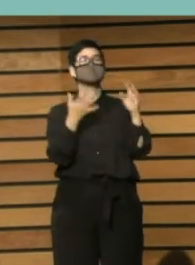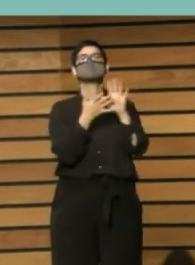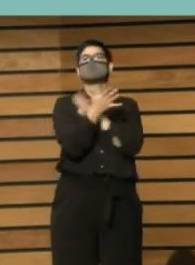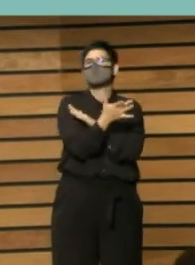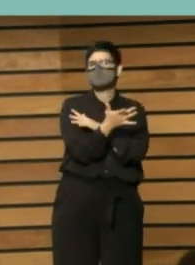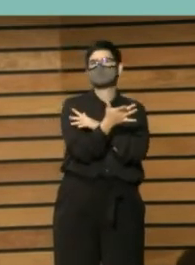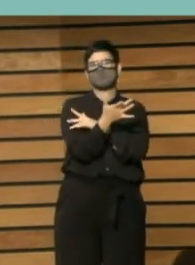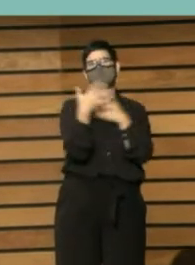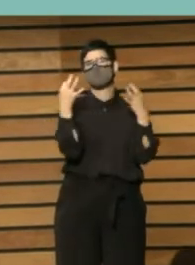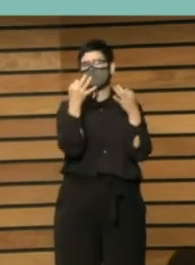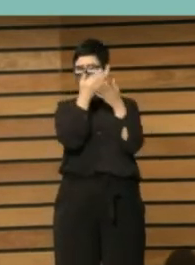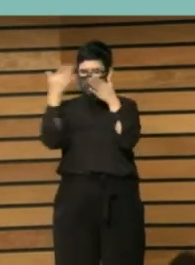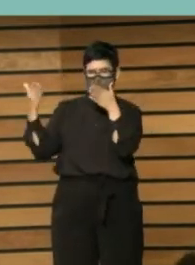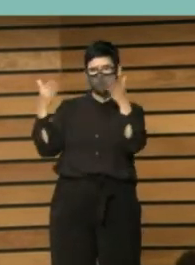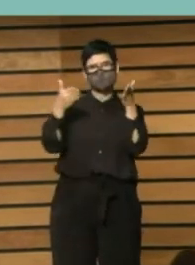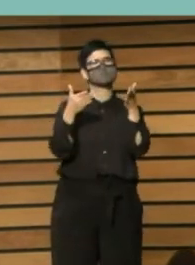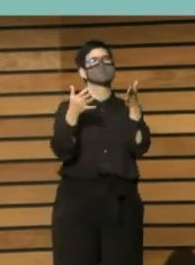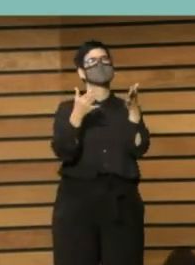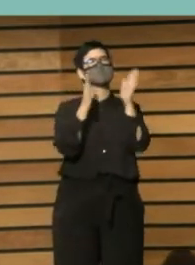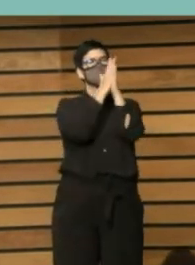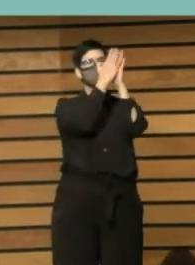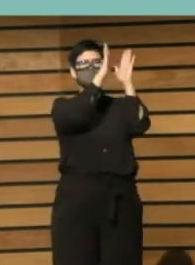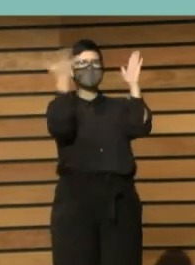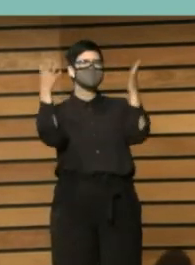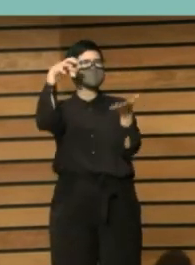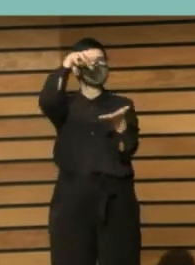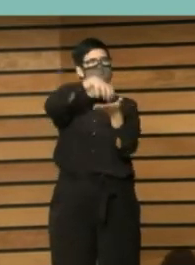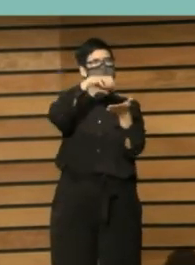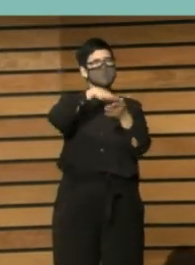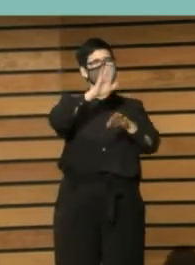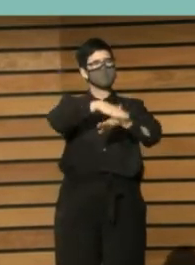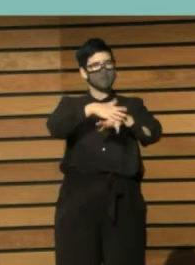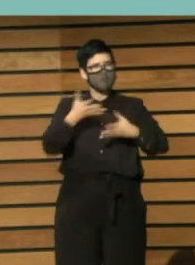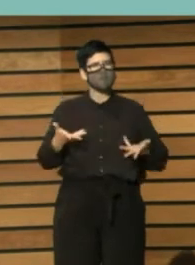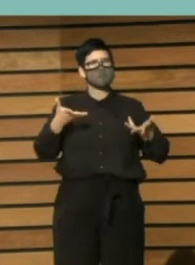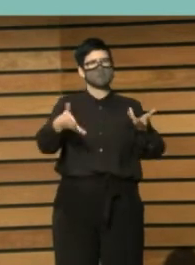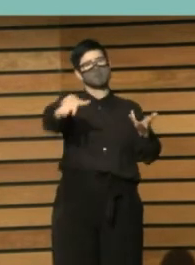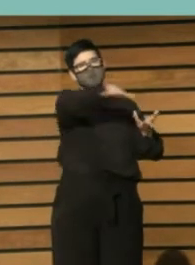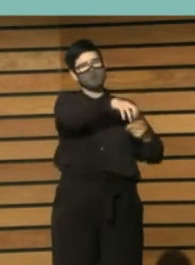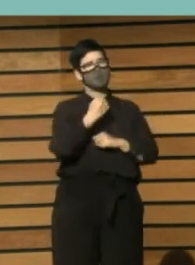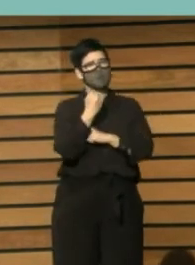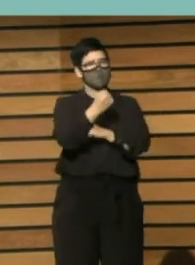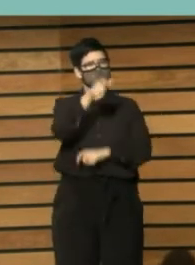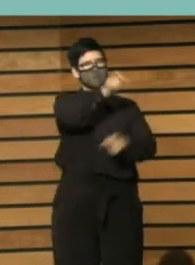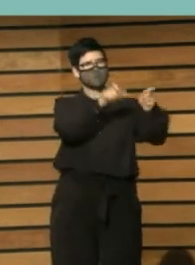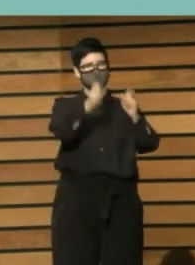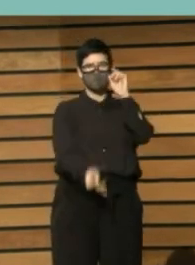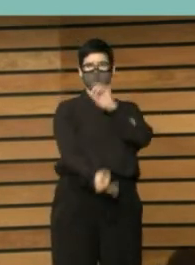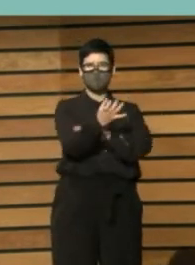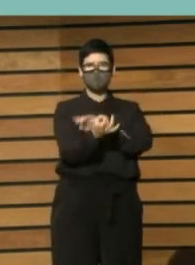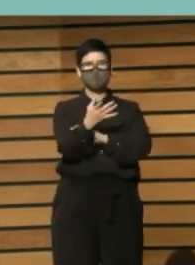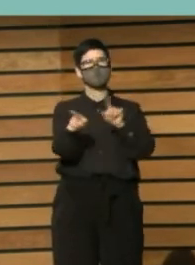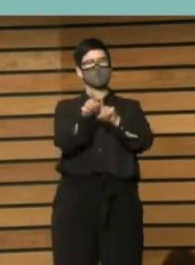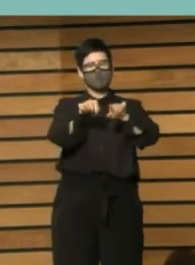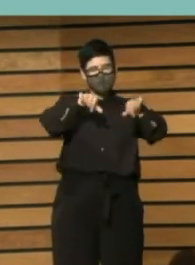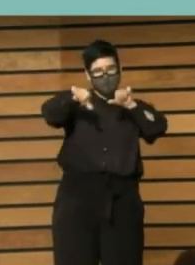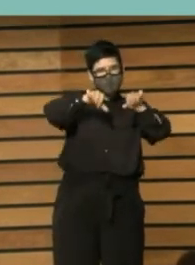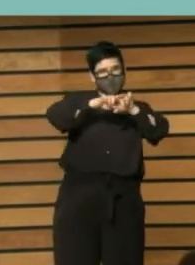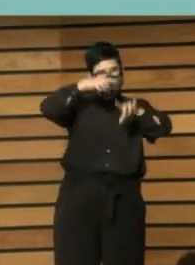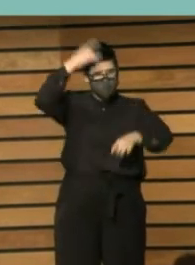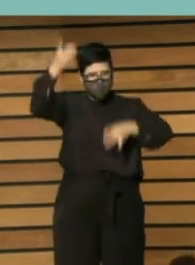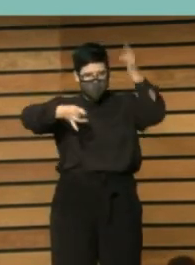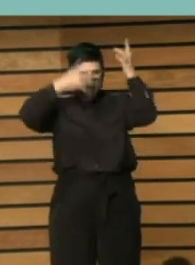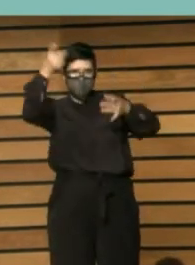las bibliotecas a liderar a espacios de apoyo a los creadores, a convertirse en laboratorios generadores de ideas, de co-creación,